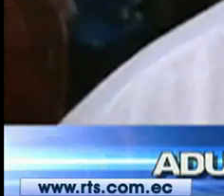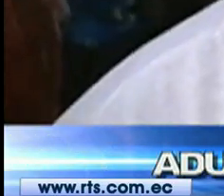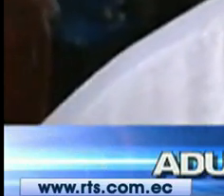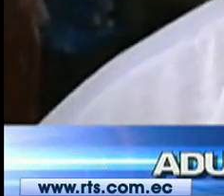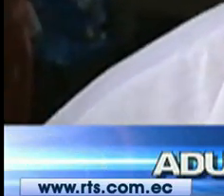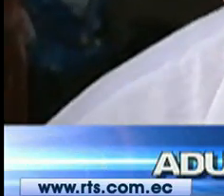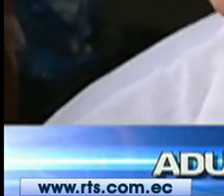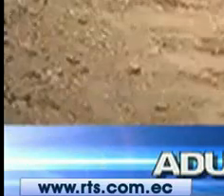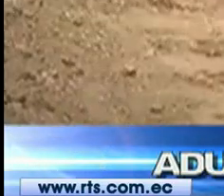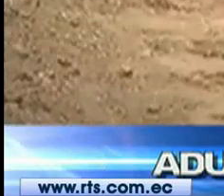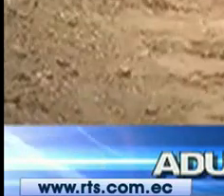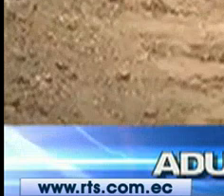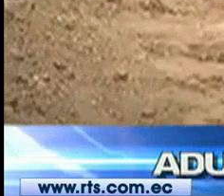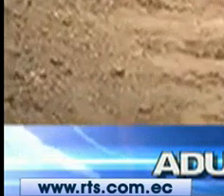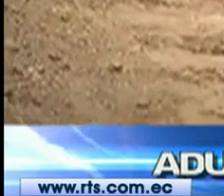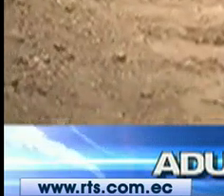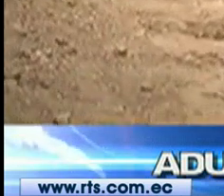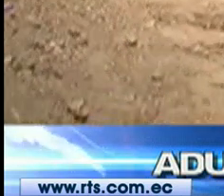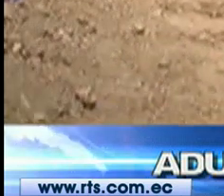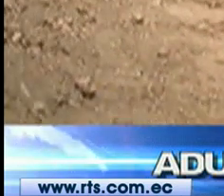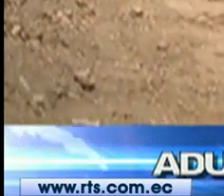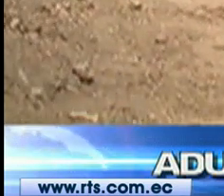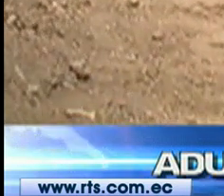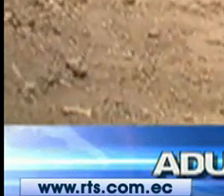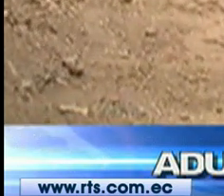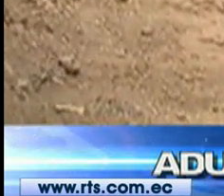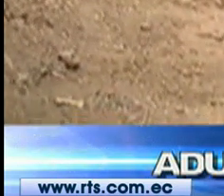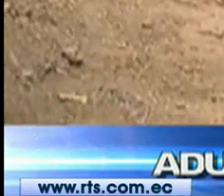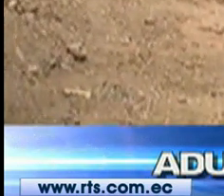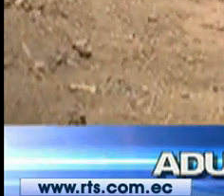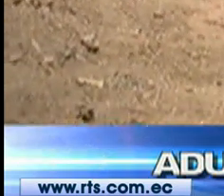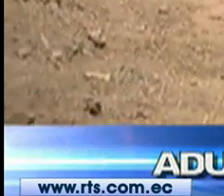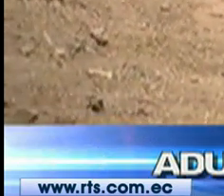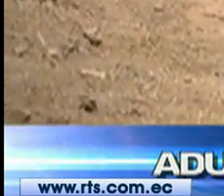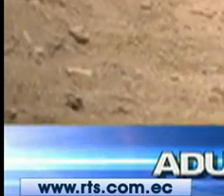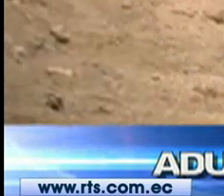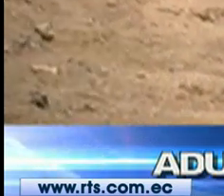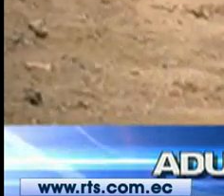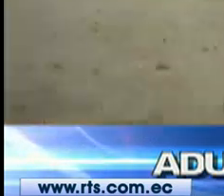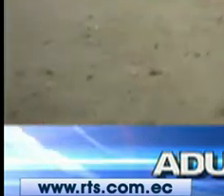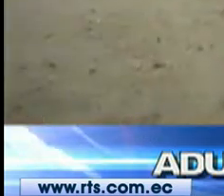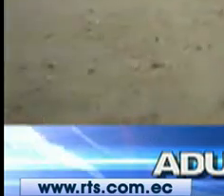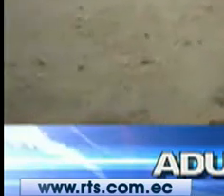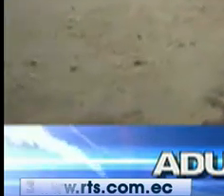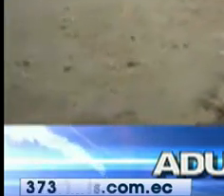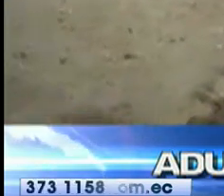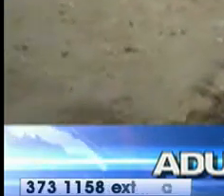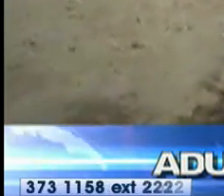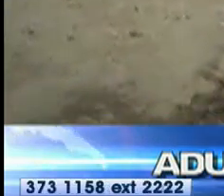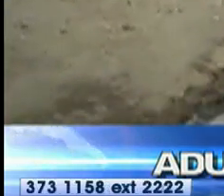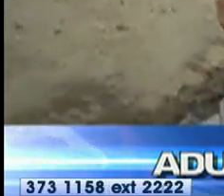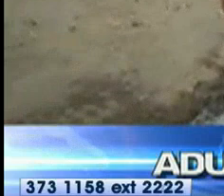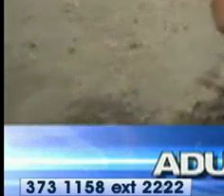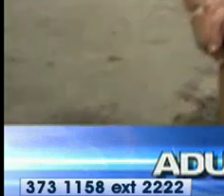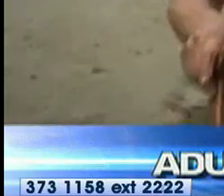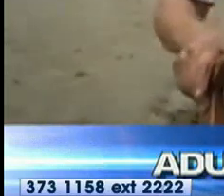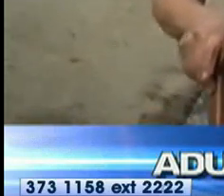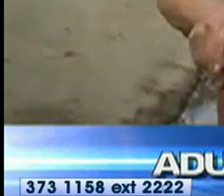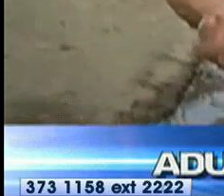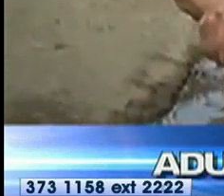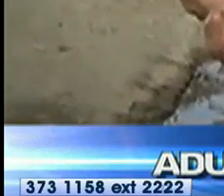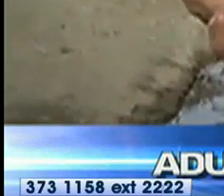años que necesita ayuda para mejorar su condición de vida.